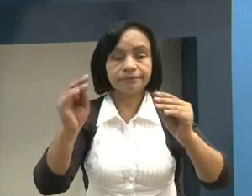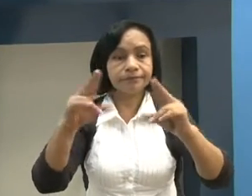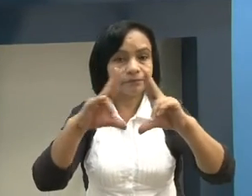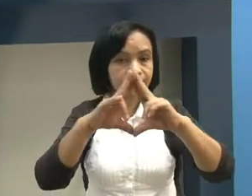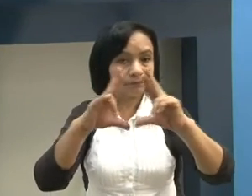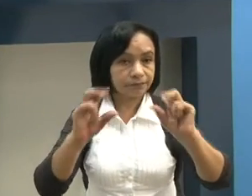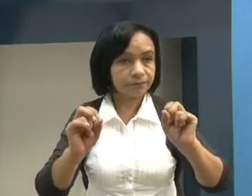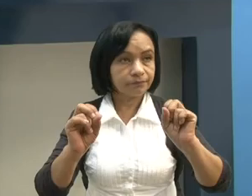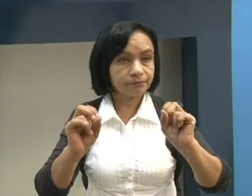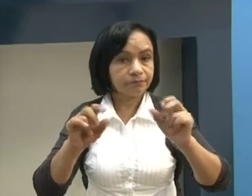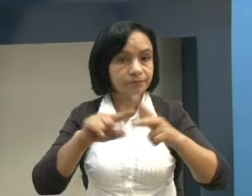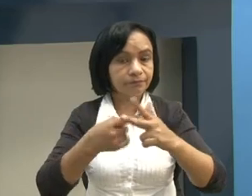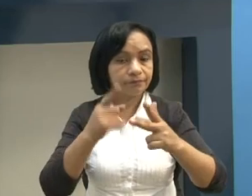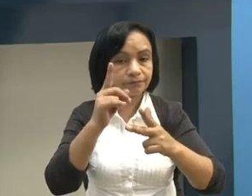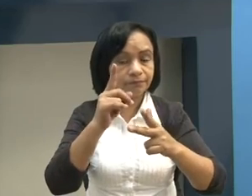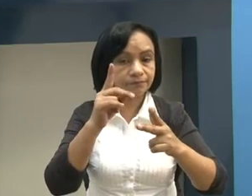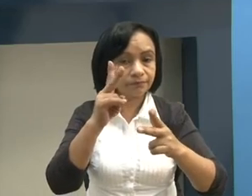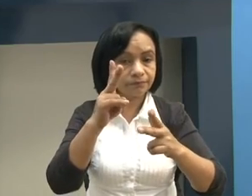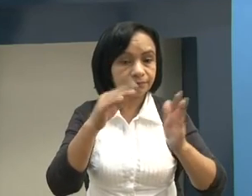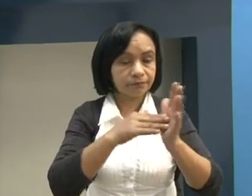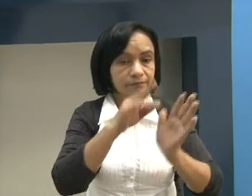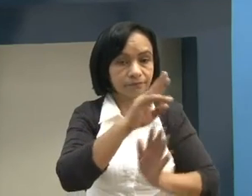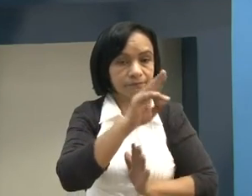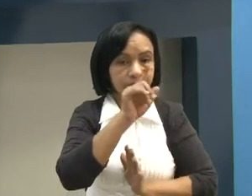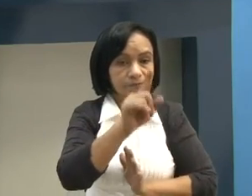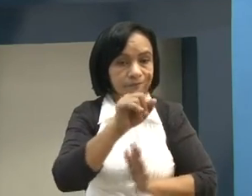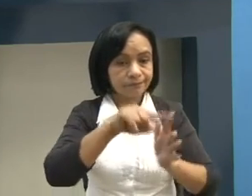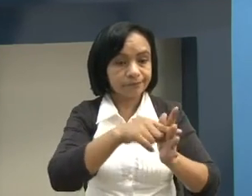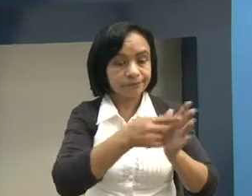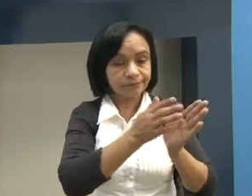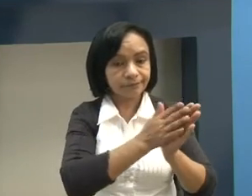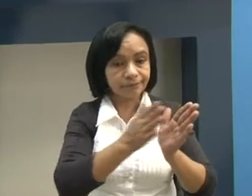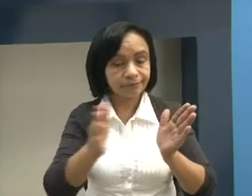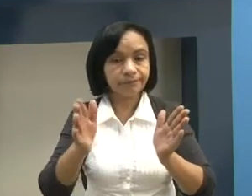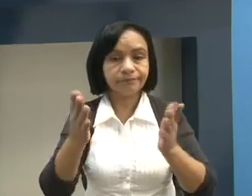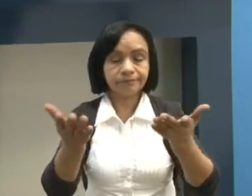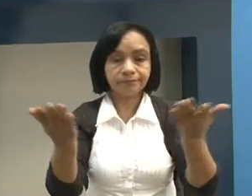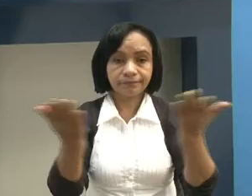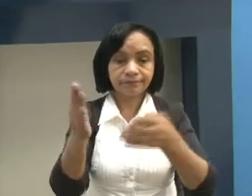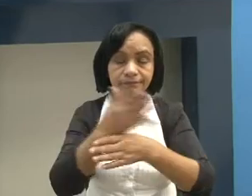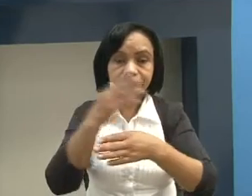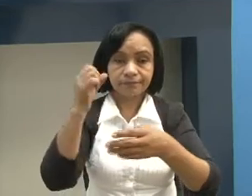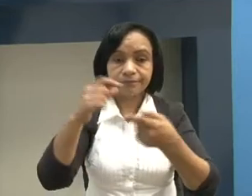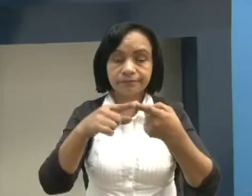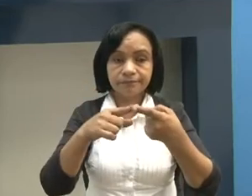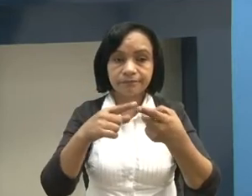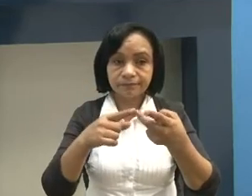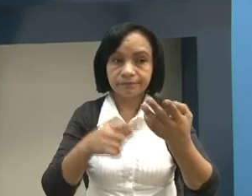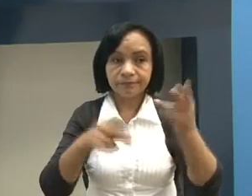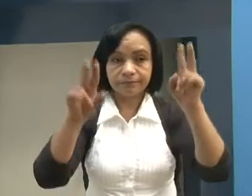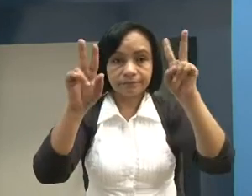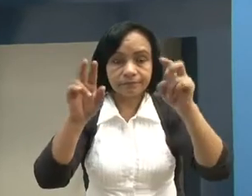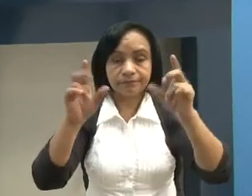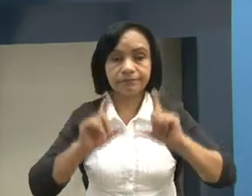Nicaragua, inició en el año 2021. Y allí le hago una consulta a partir de todas esas conquistas y el aspecto